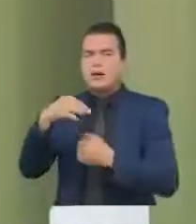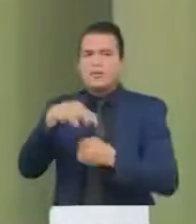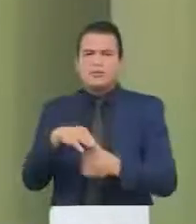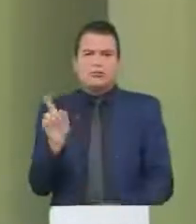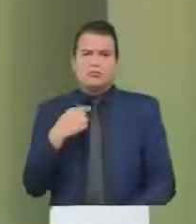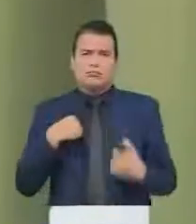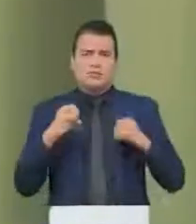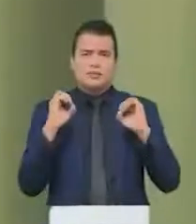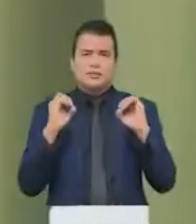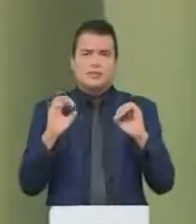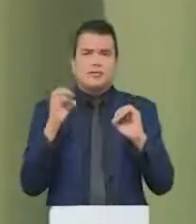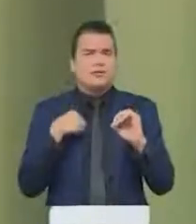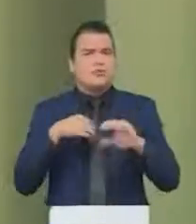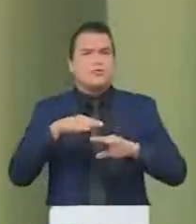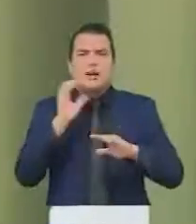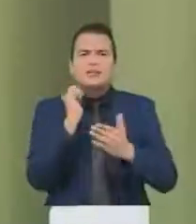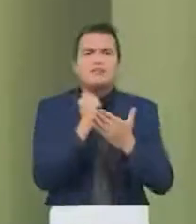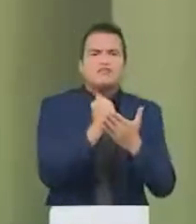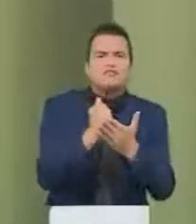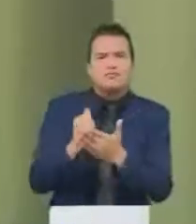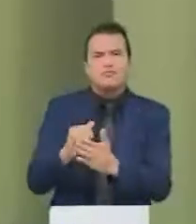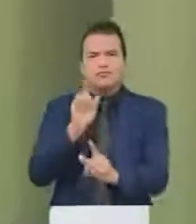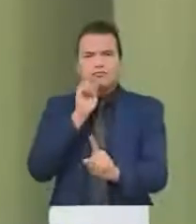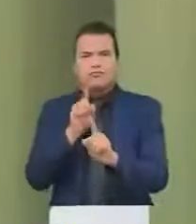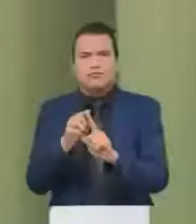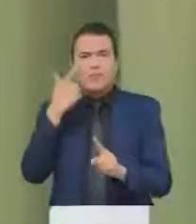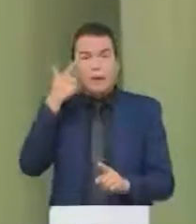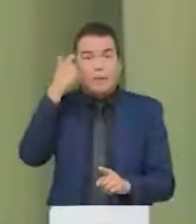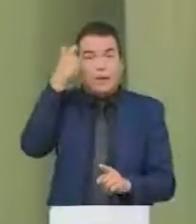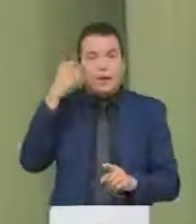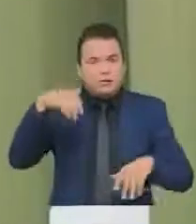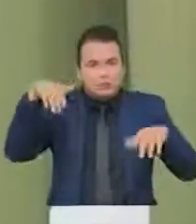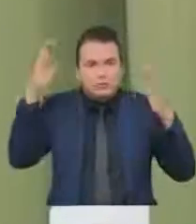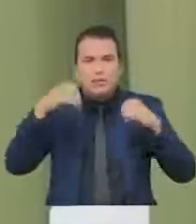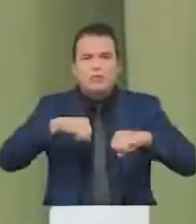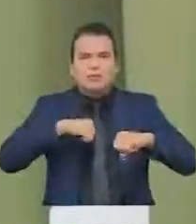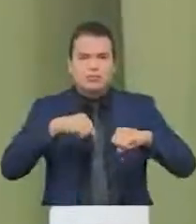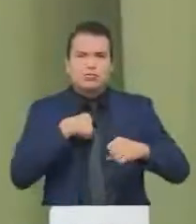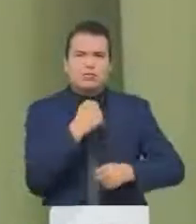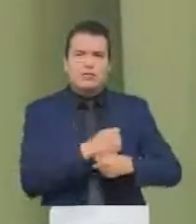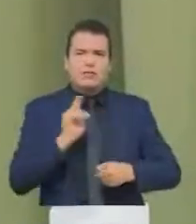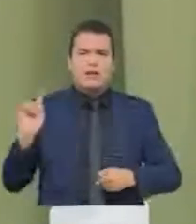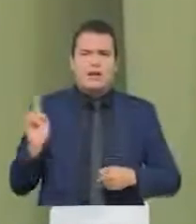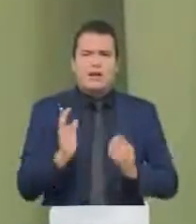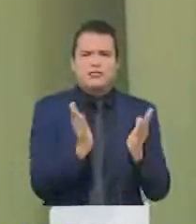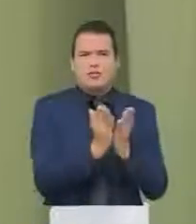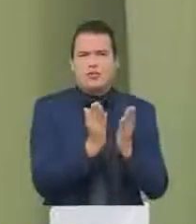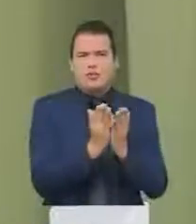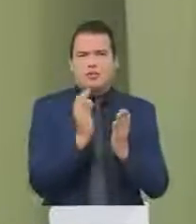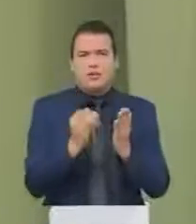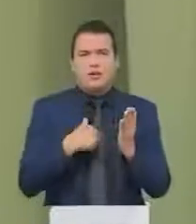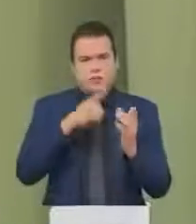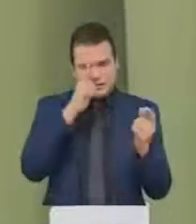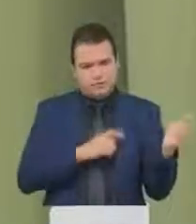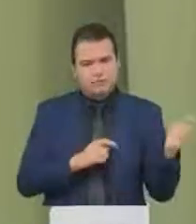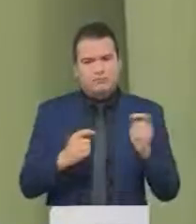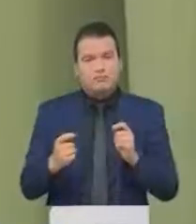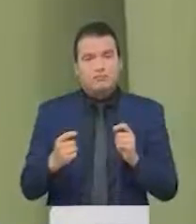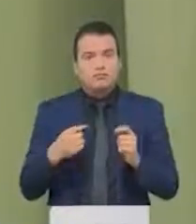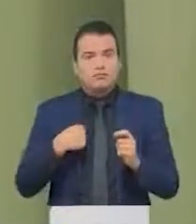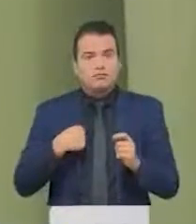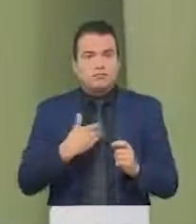esto está aquí mar él en castillo porque viene a servirle al país asumir nuevo reto venía sirviendo en educación y hoy quiero servirle al país